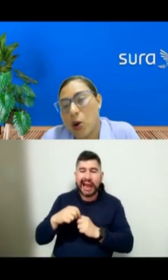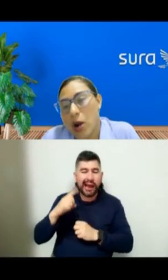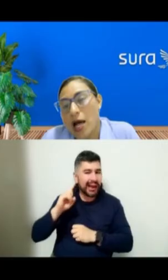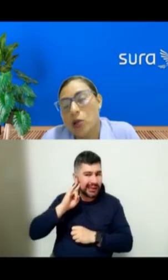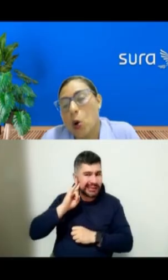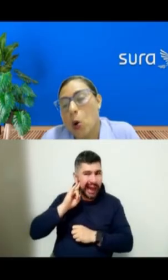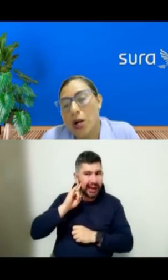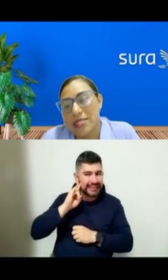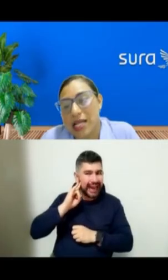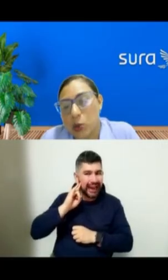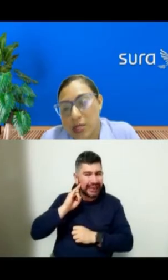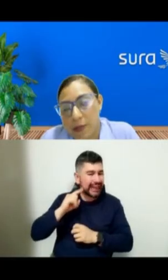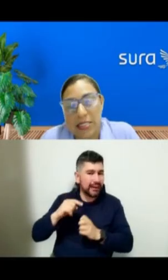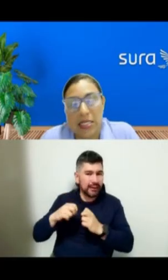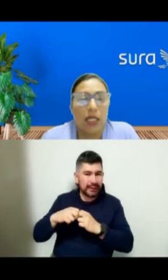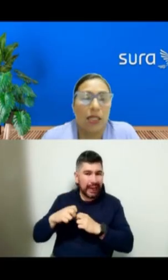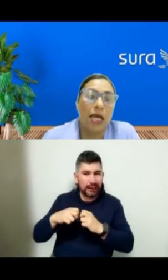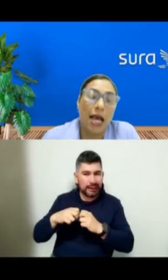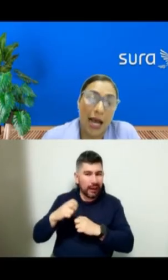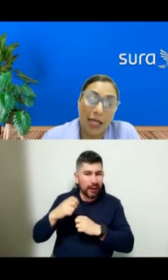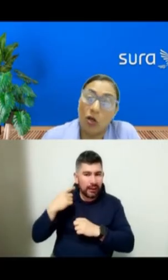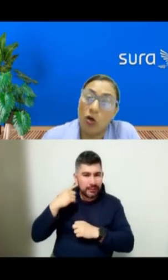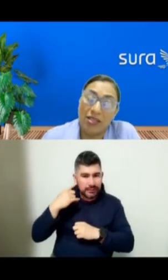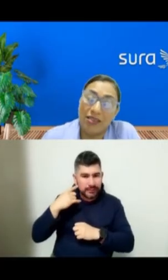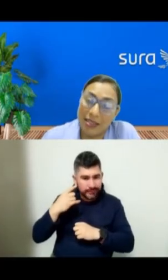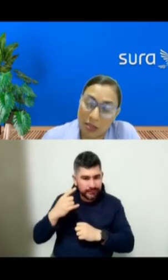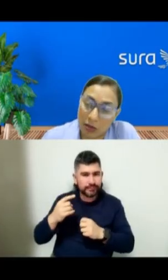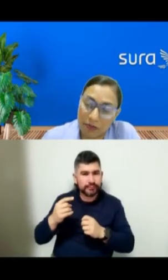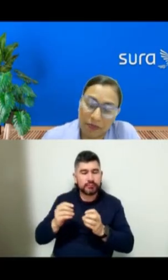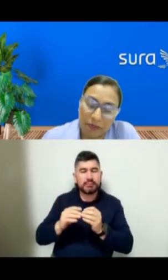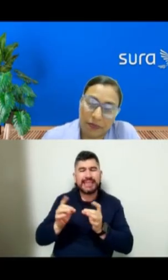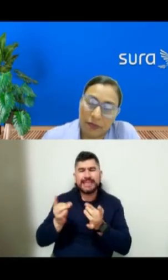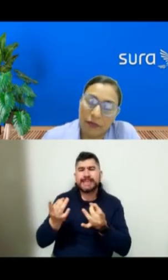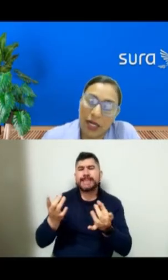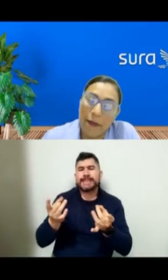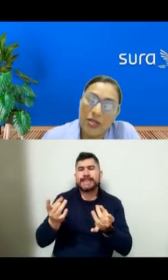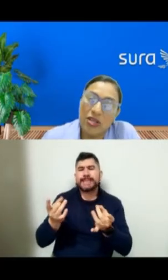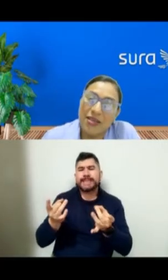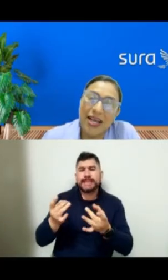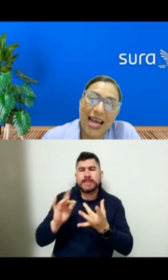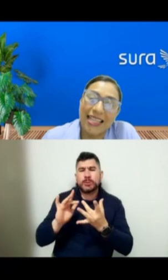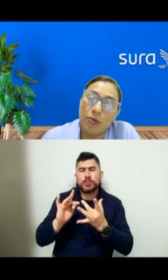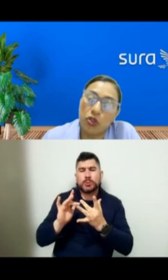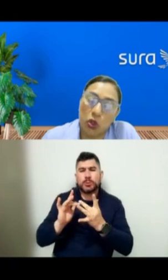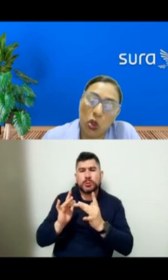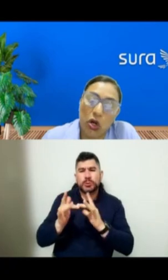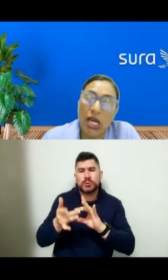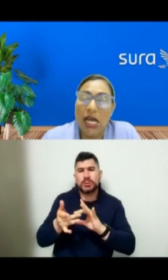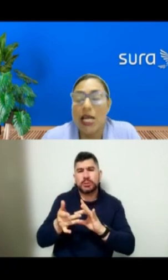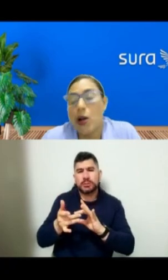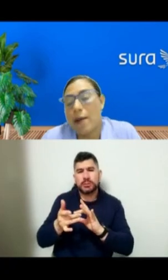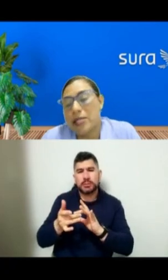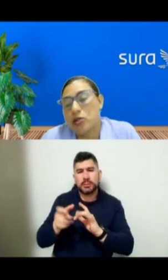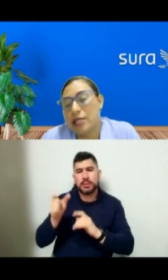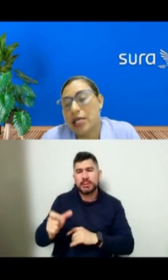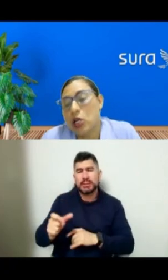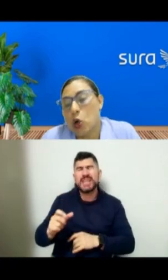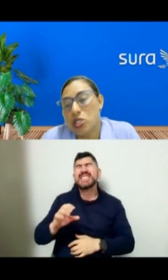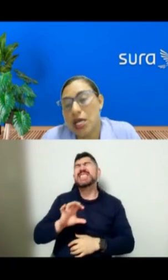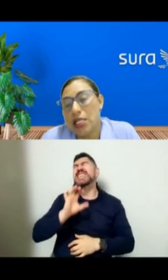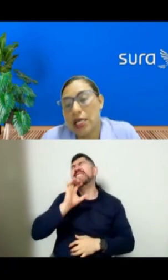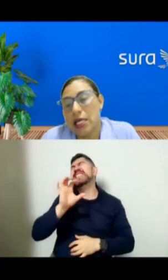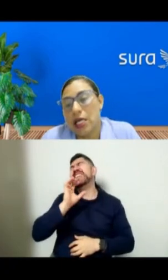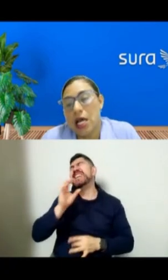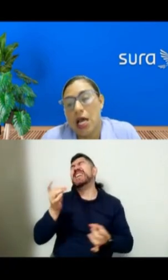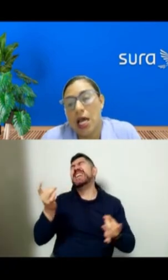nosotros estamos valorando o revisando ese paciente. Hay dolor intenso, la persona se va a quejar de mucho dolor y aunque la persona